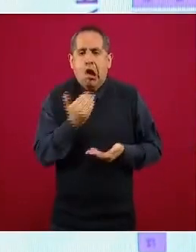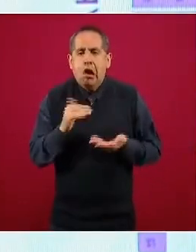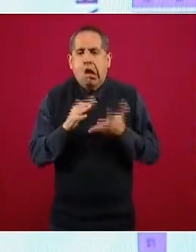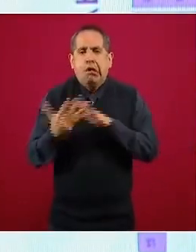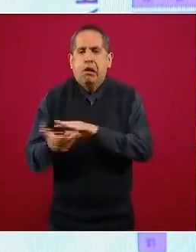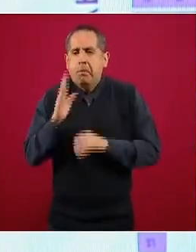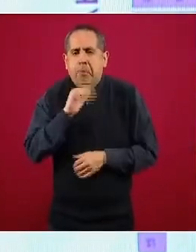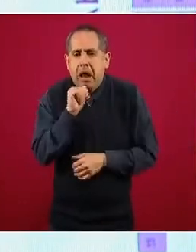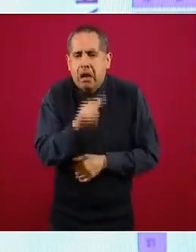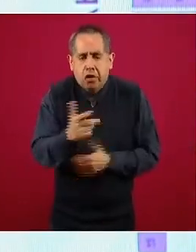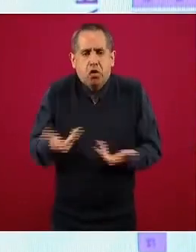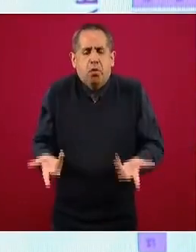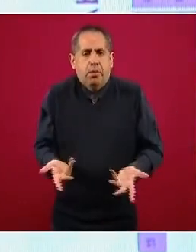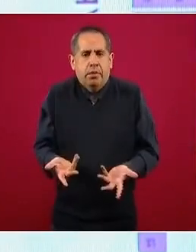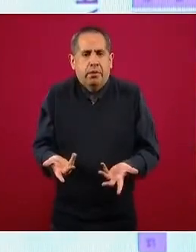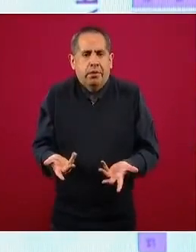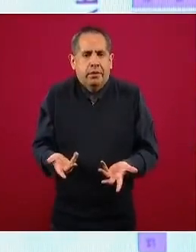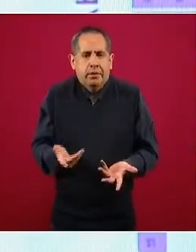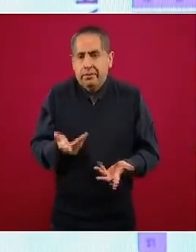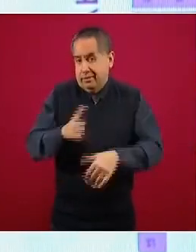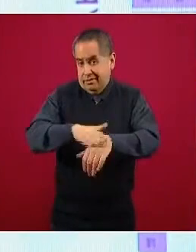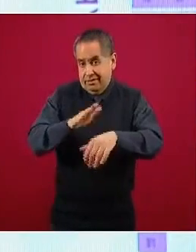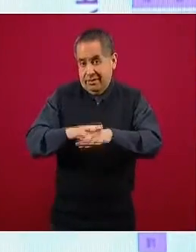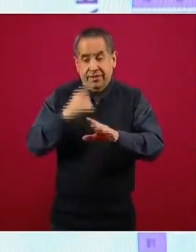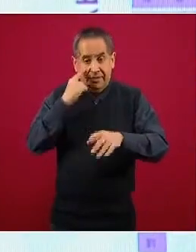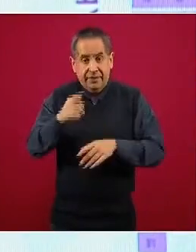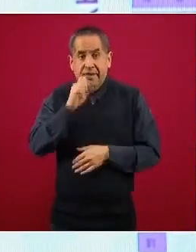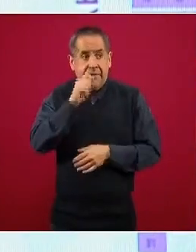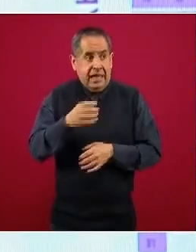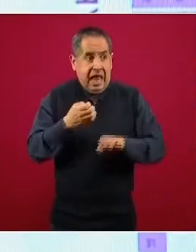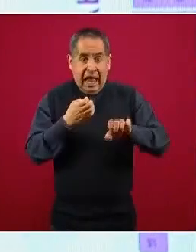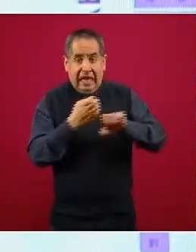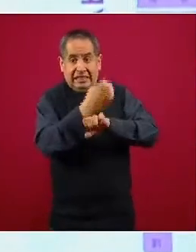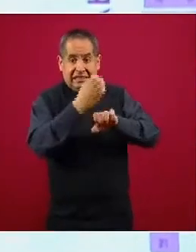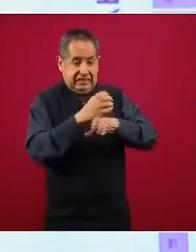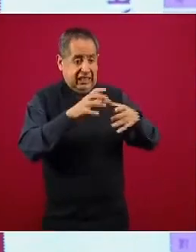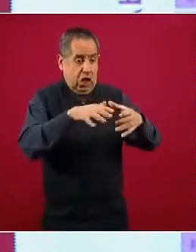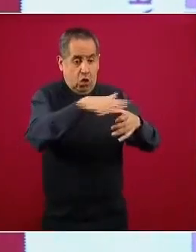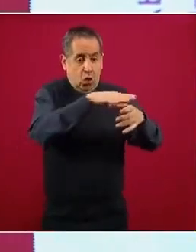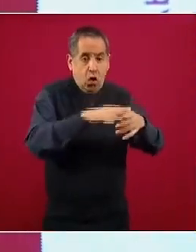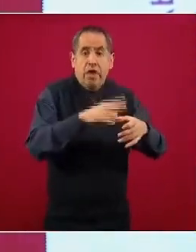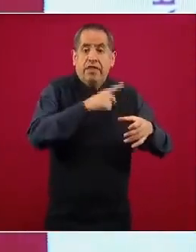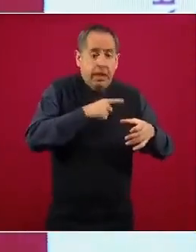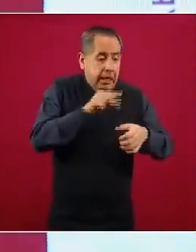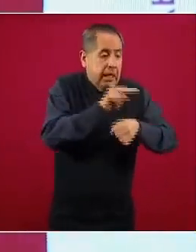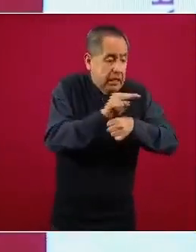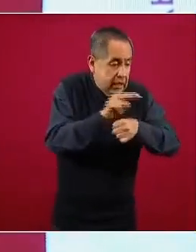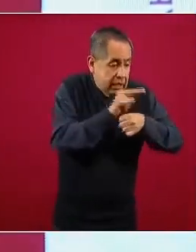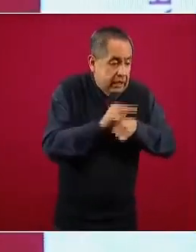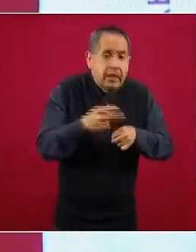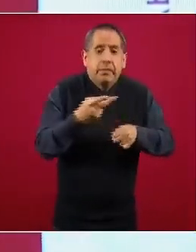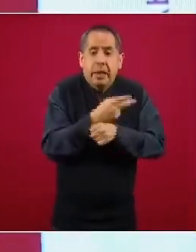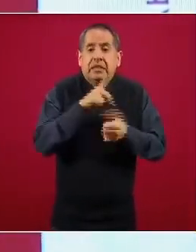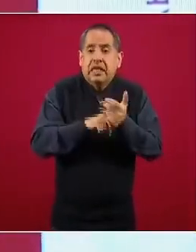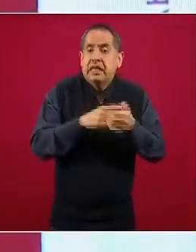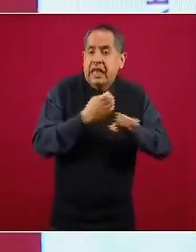nacional. Sin olvidar que además al nivel estatal se tiene que hacer un monitoreo continuo de la